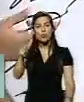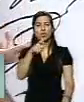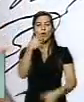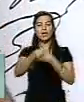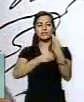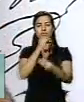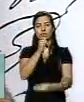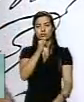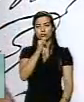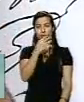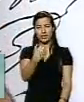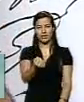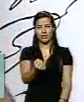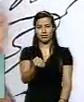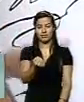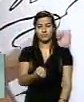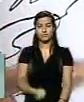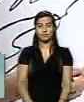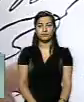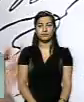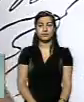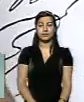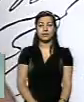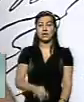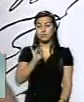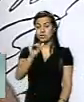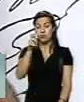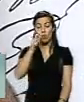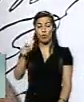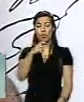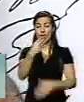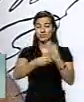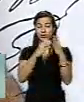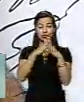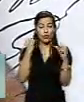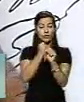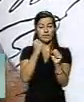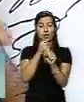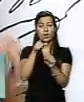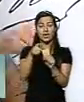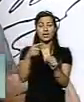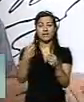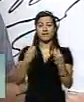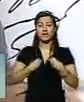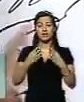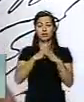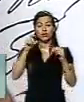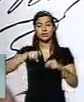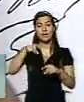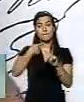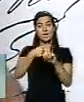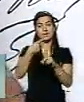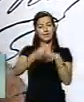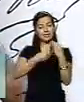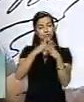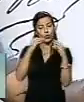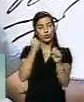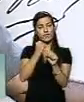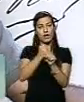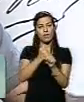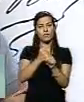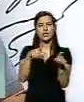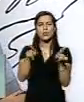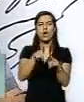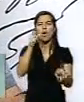Entonces, ¿qué más verás que esa noticia que está haciendo el mismo pueblo, que es el que está viviendo la necesidad y está viendo el hecho? Lo que